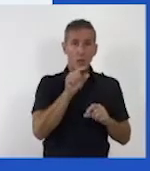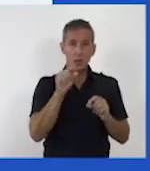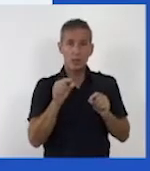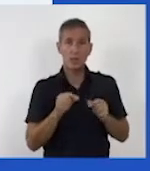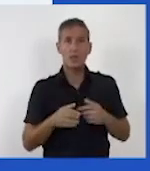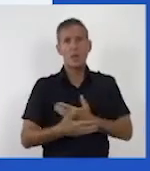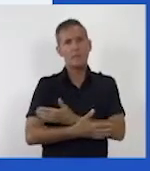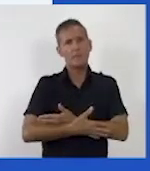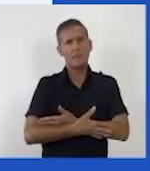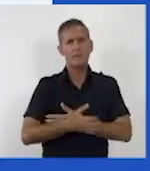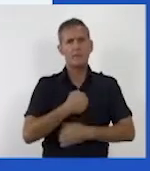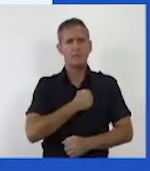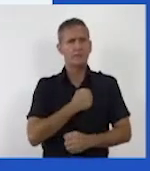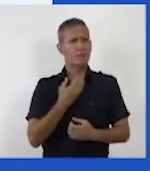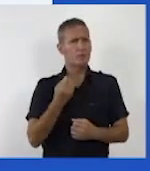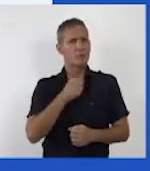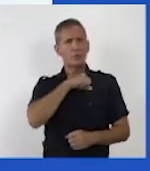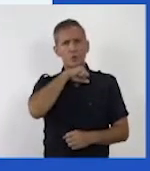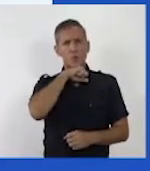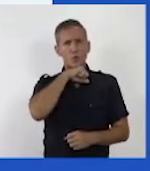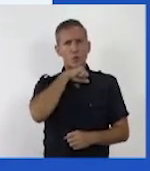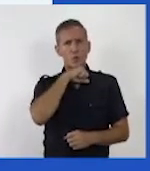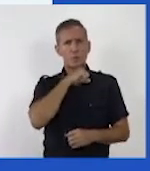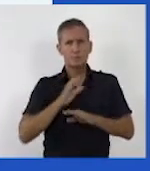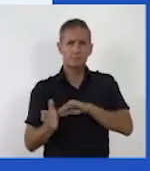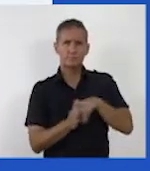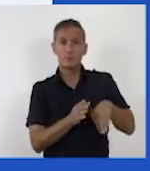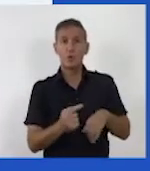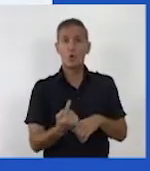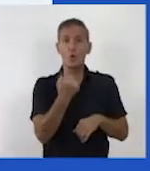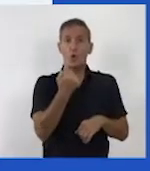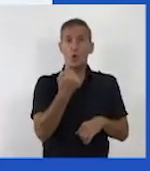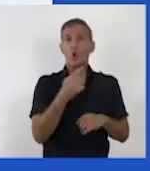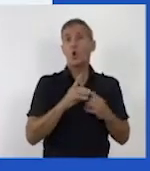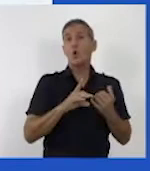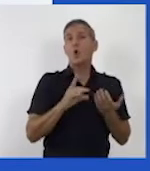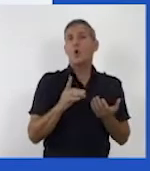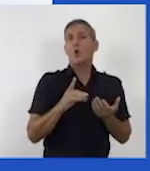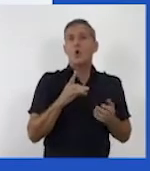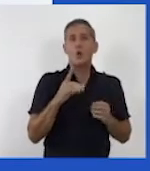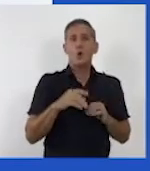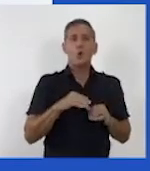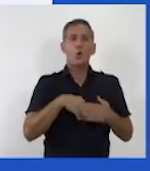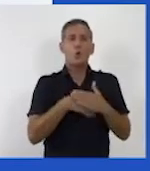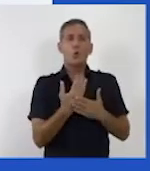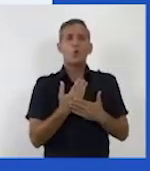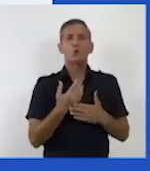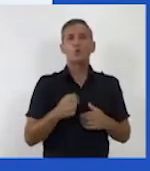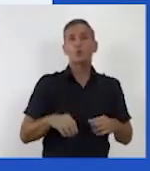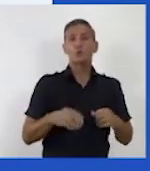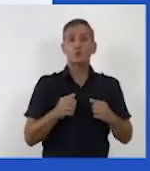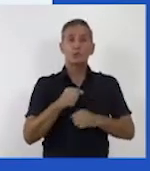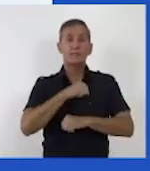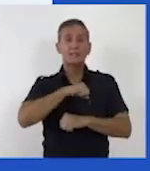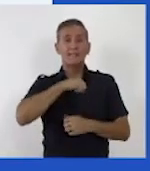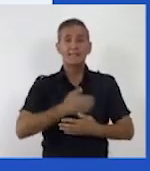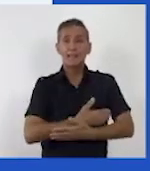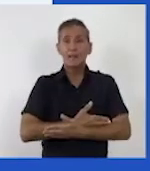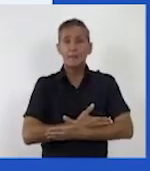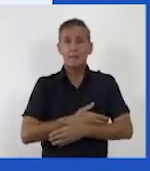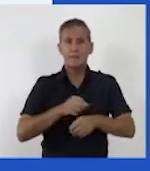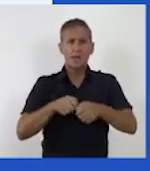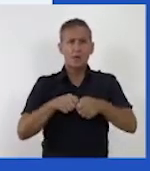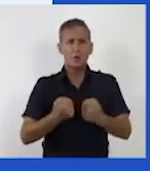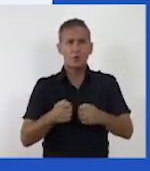quiere mucho a su mamá un día bebé rompió un jarrón muy hermoso don pomposo regaló un sable